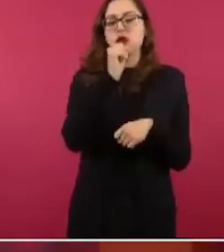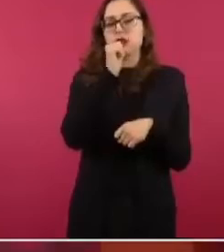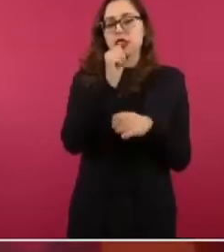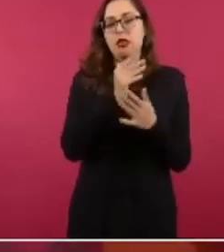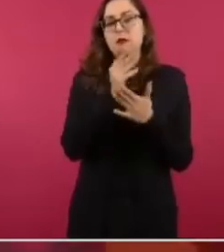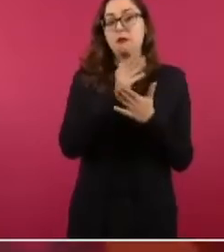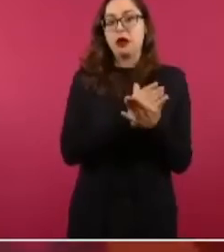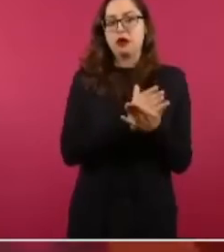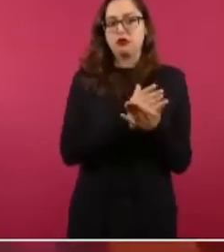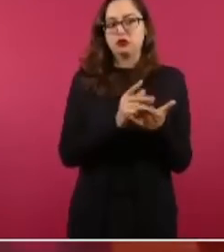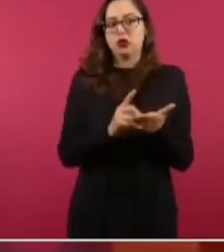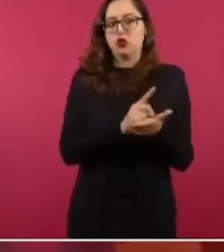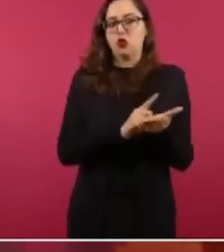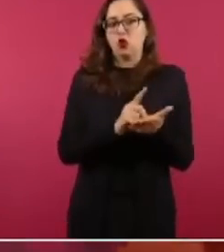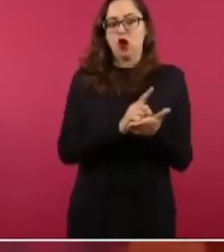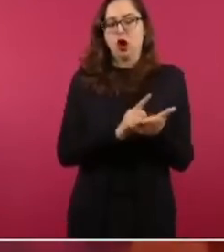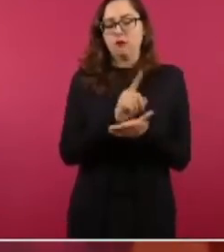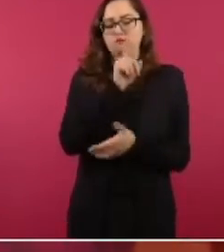el primer reporte.